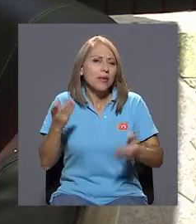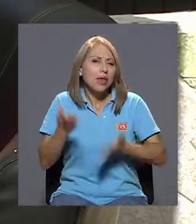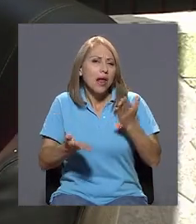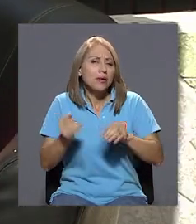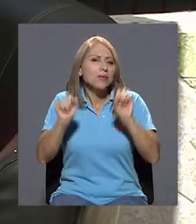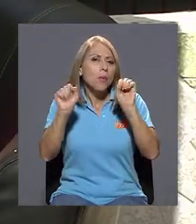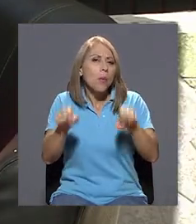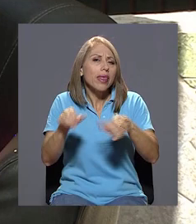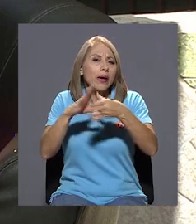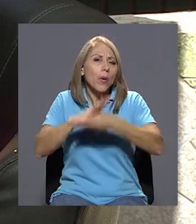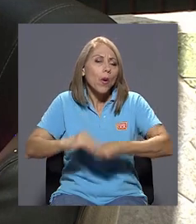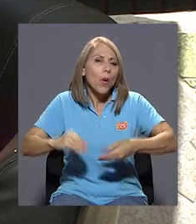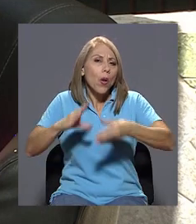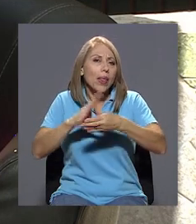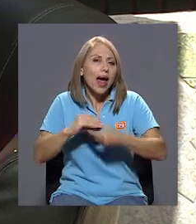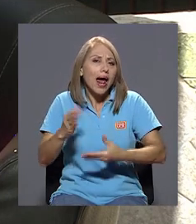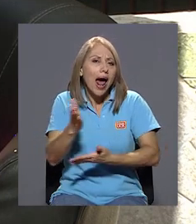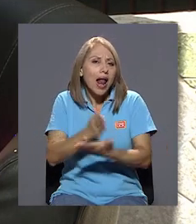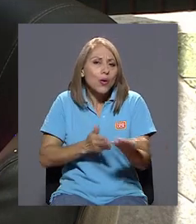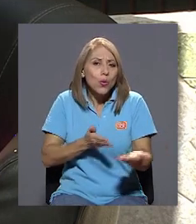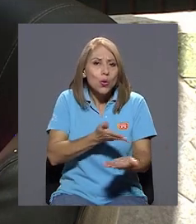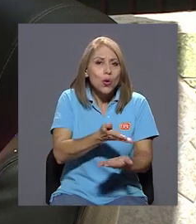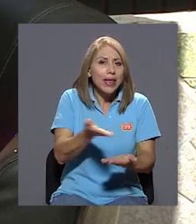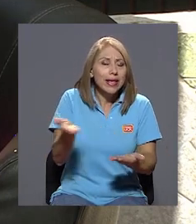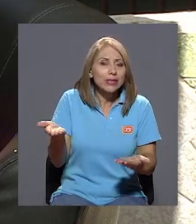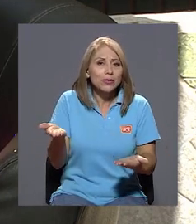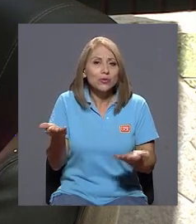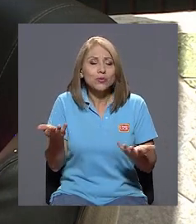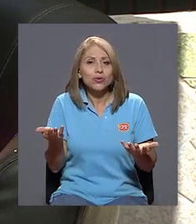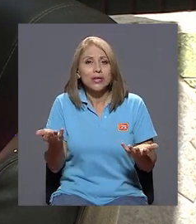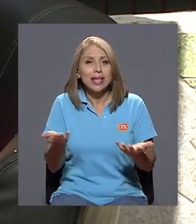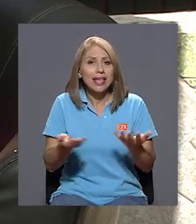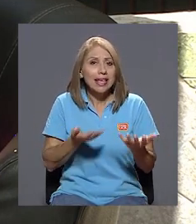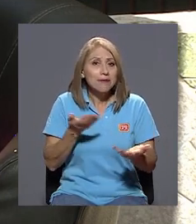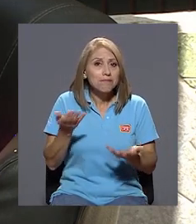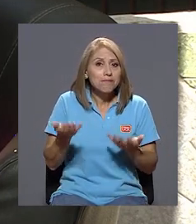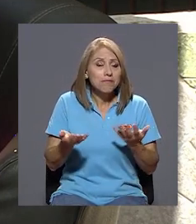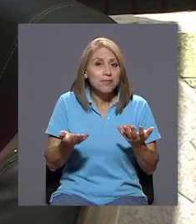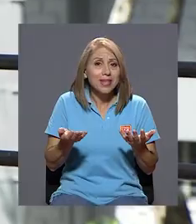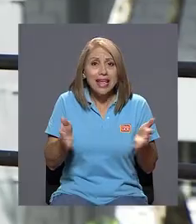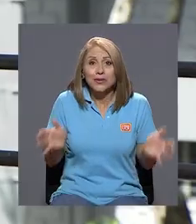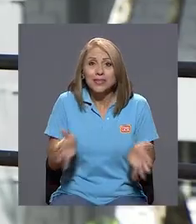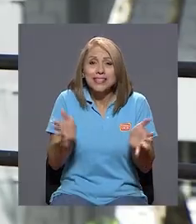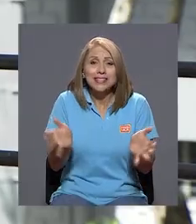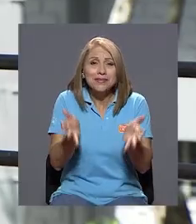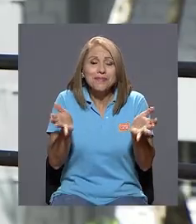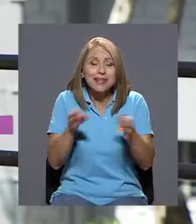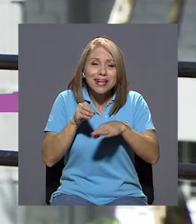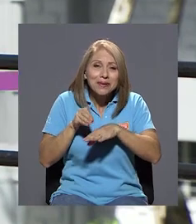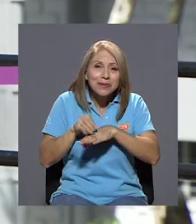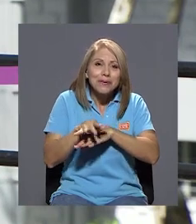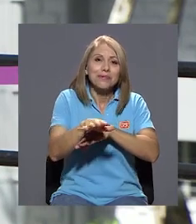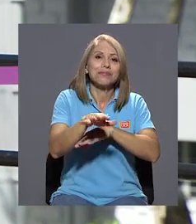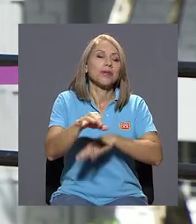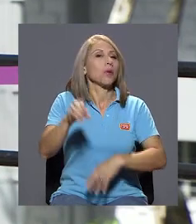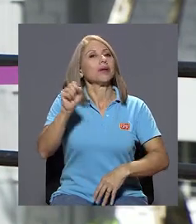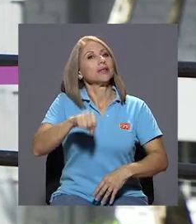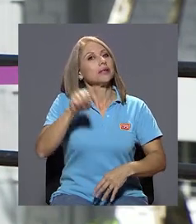vez algún caso que nos pueda comentar alguno de estos chicos que claro, nos inspire un poquito.